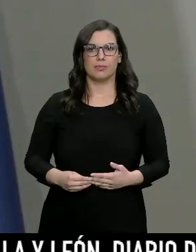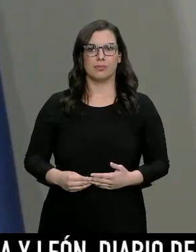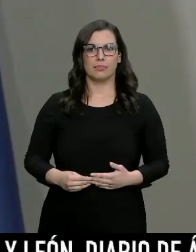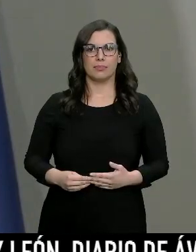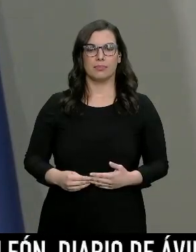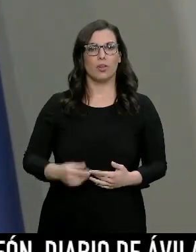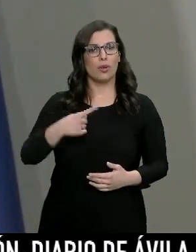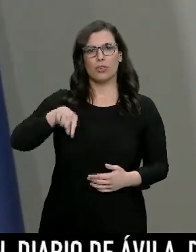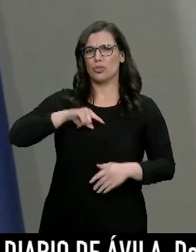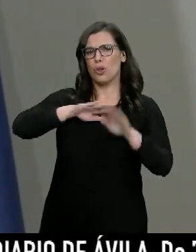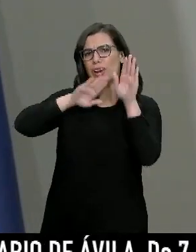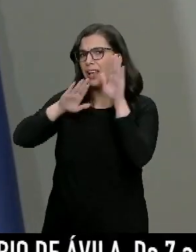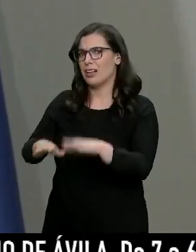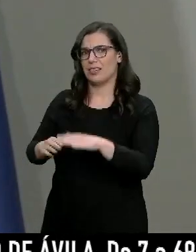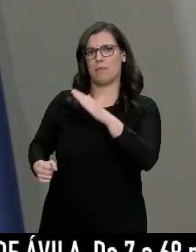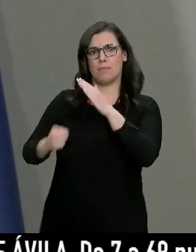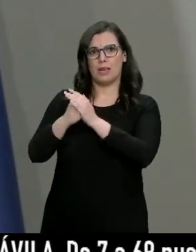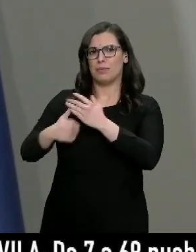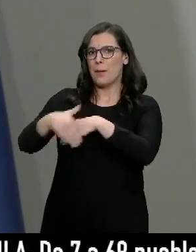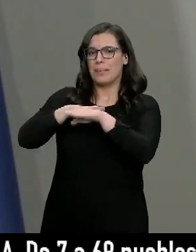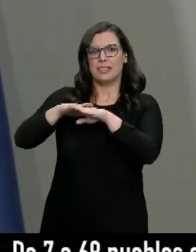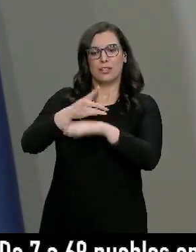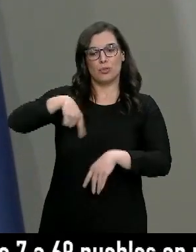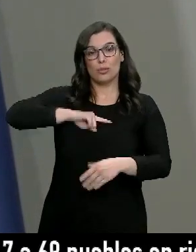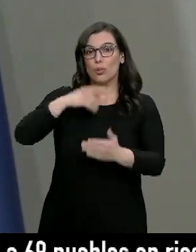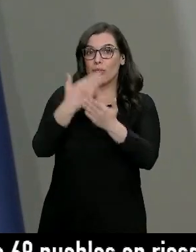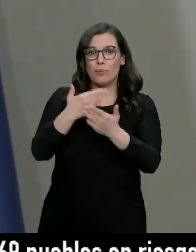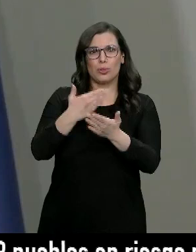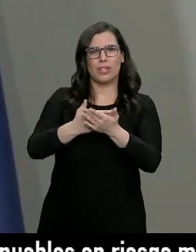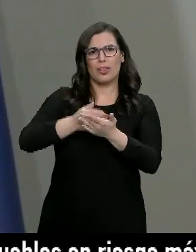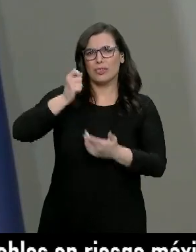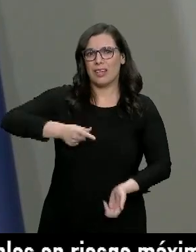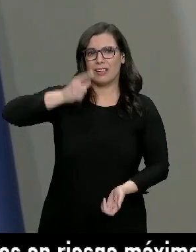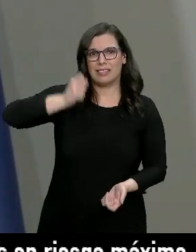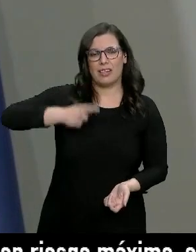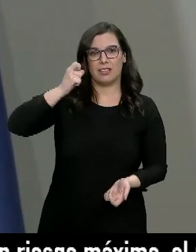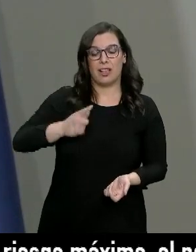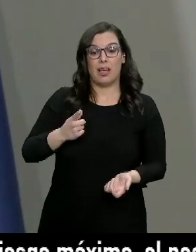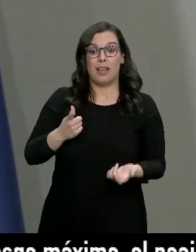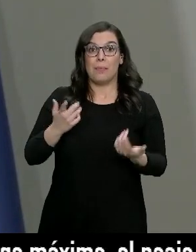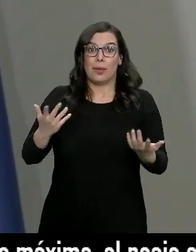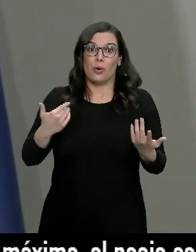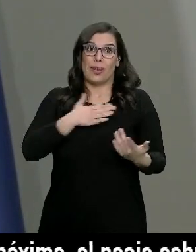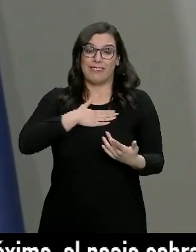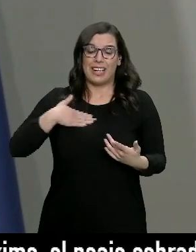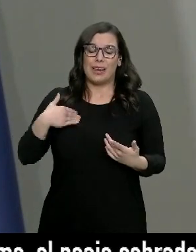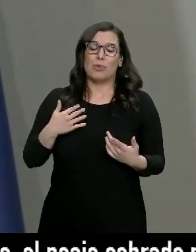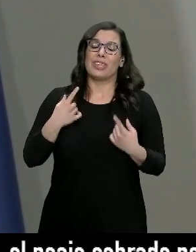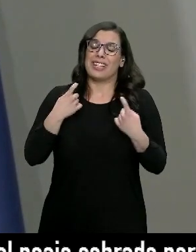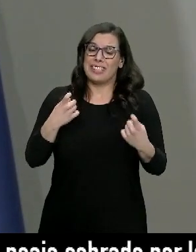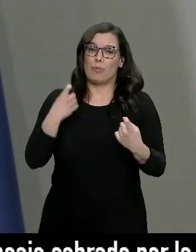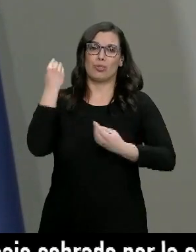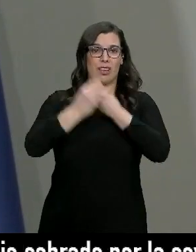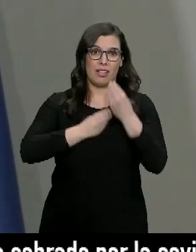Tenemos la lealtad máxima al Ministerio, lo hemos demostrado en muchísimas ocasiones, pero que queremos y necesitamos